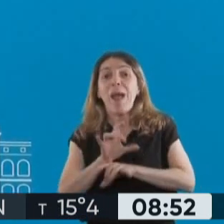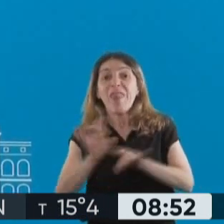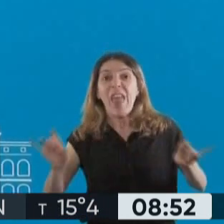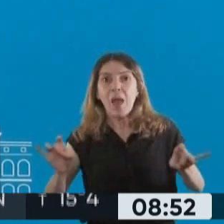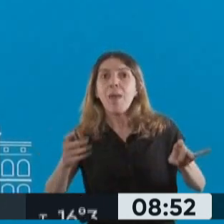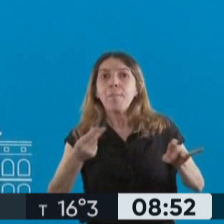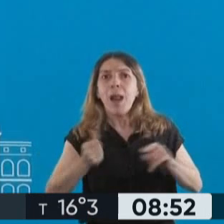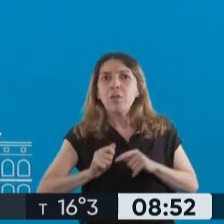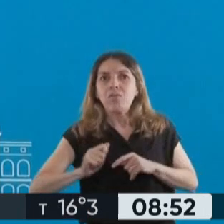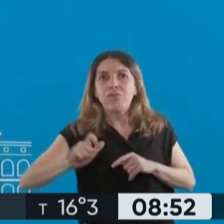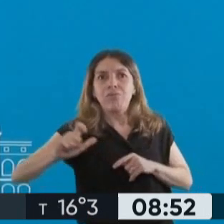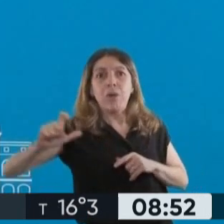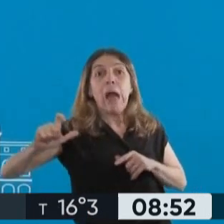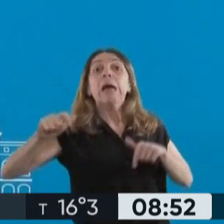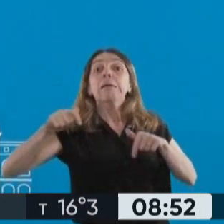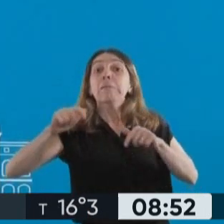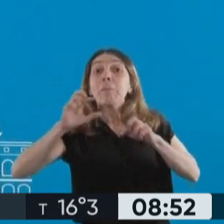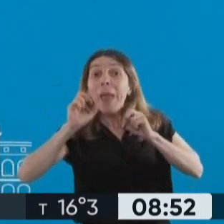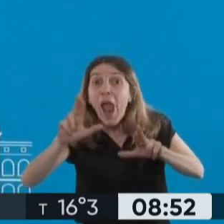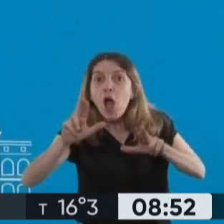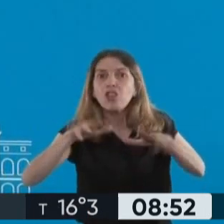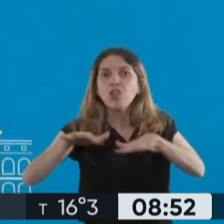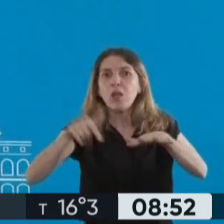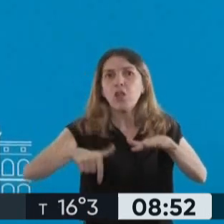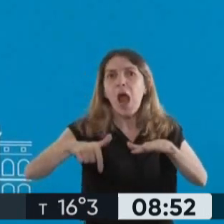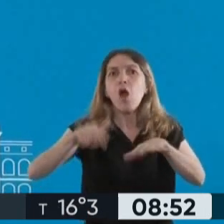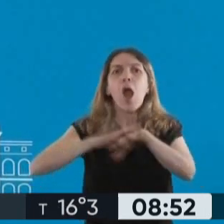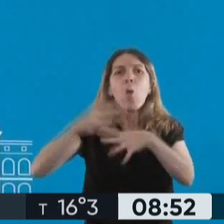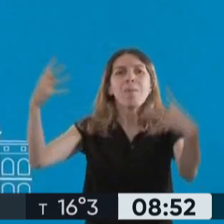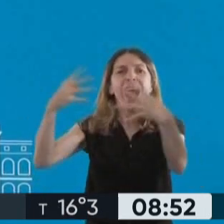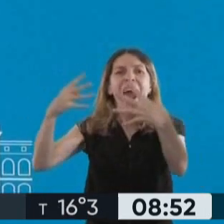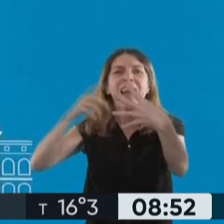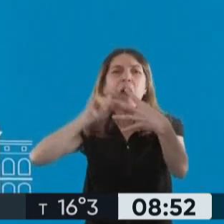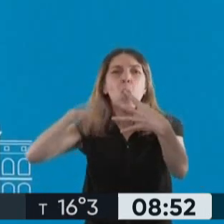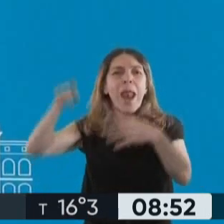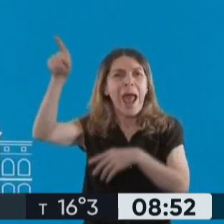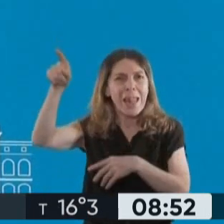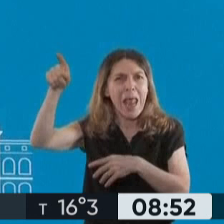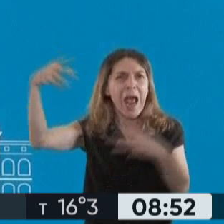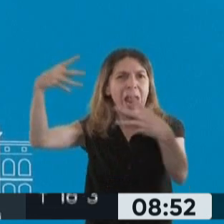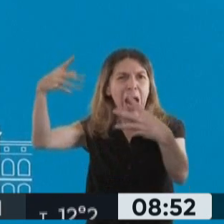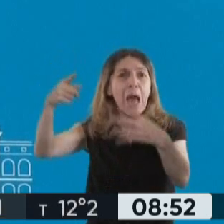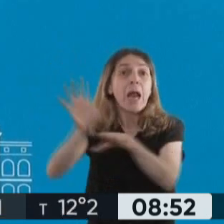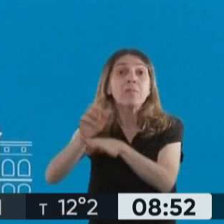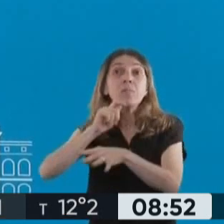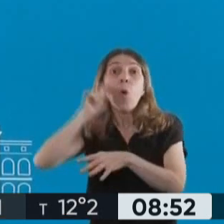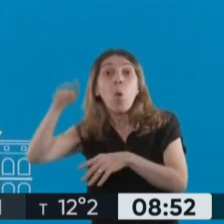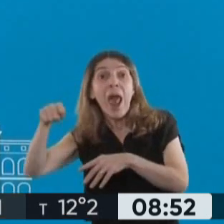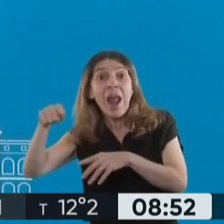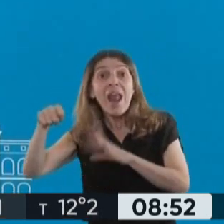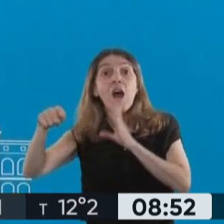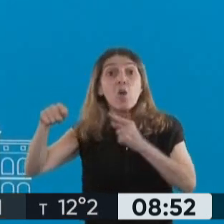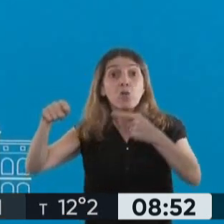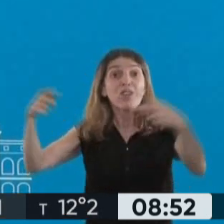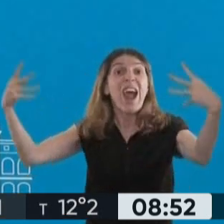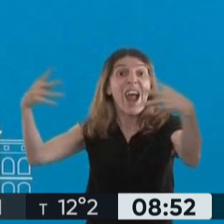agravado por la crisis internacional producto de la guerra en Ucrania. La guerra en Ucrania, ¿qué produce? Produce que entre Ucrania y